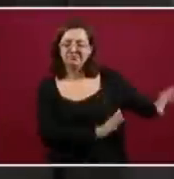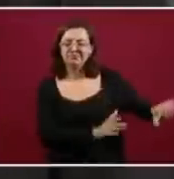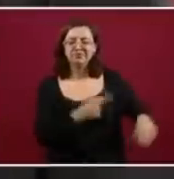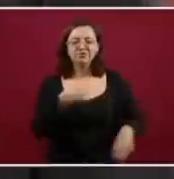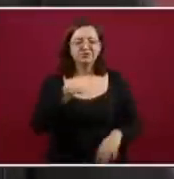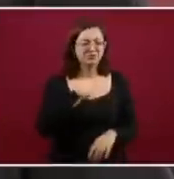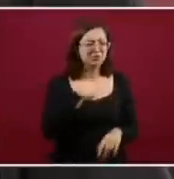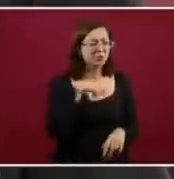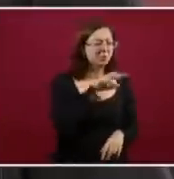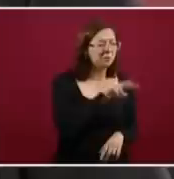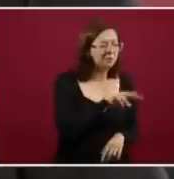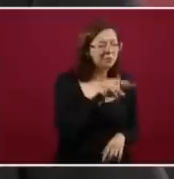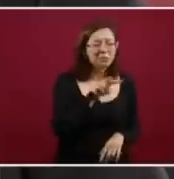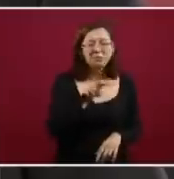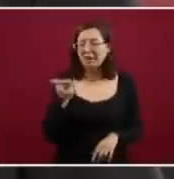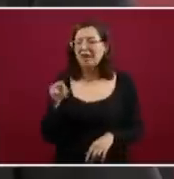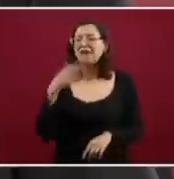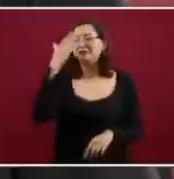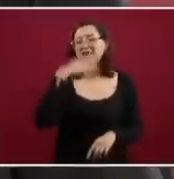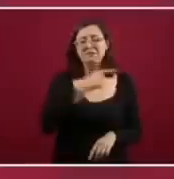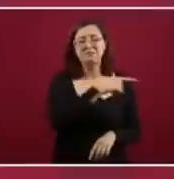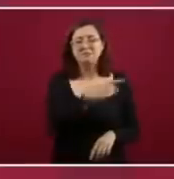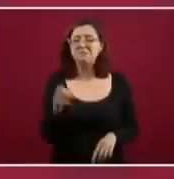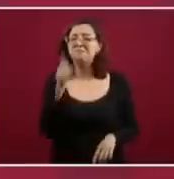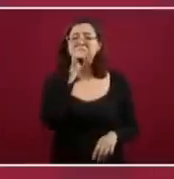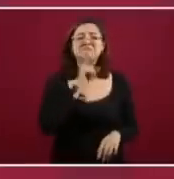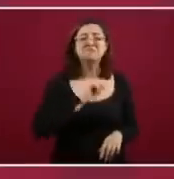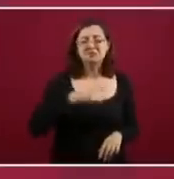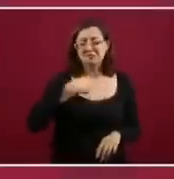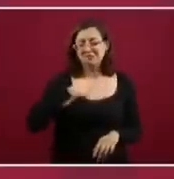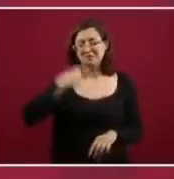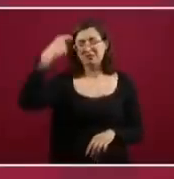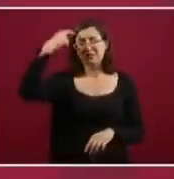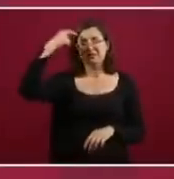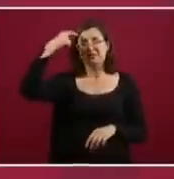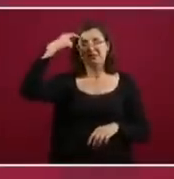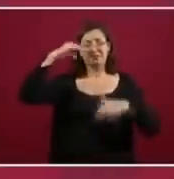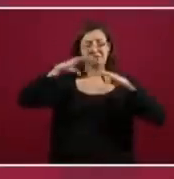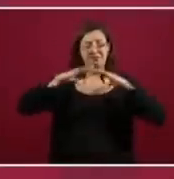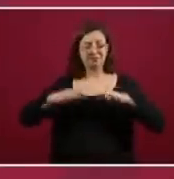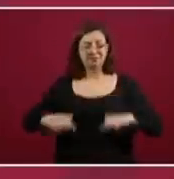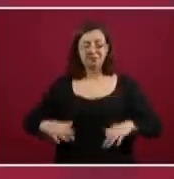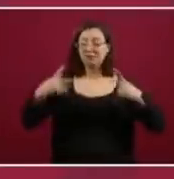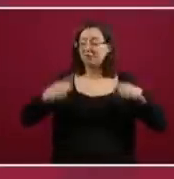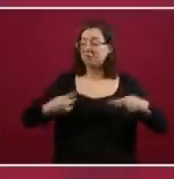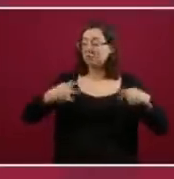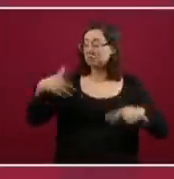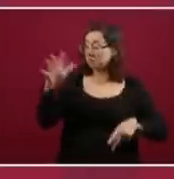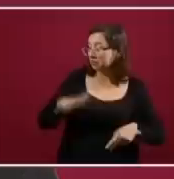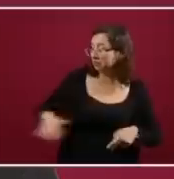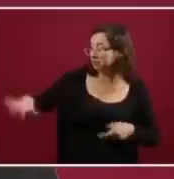tranquila y además tenemos el apoyo de la gente